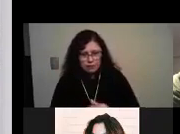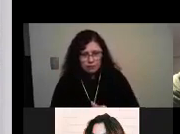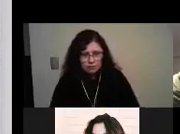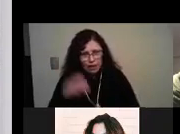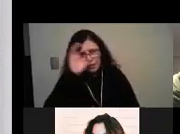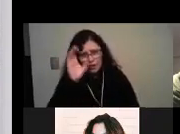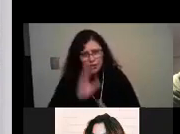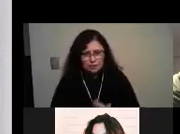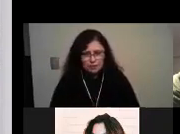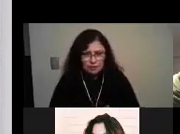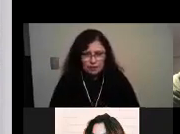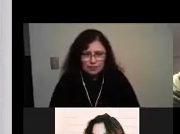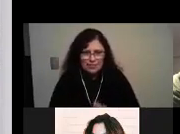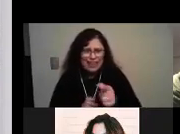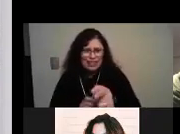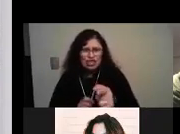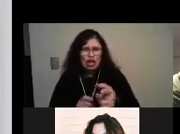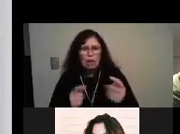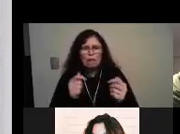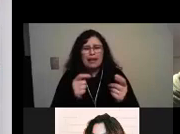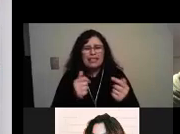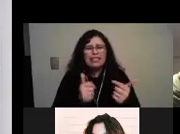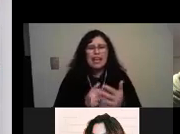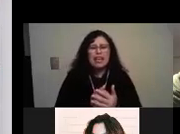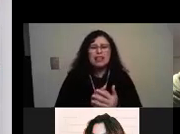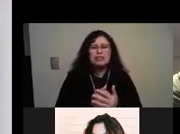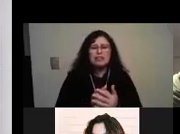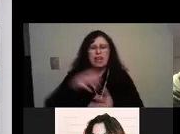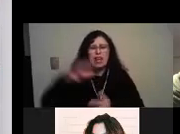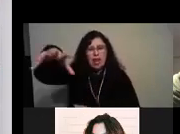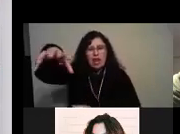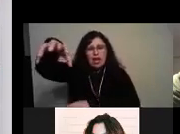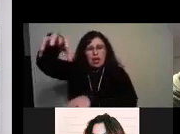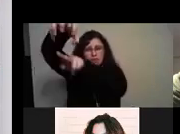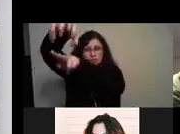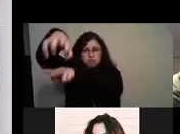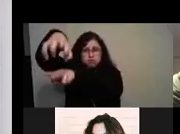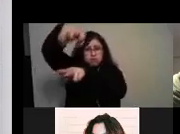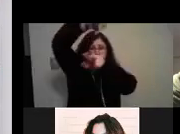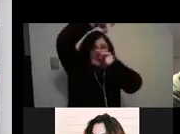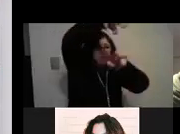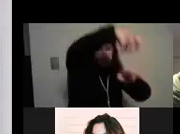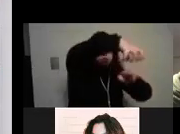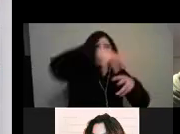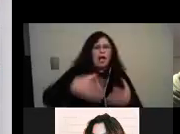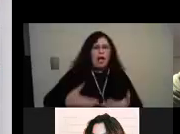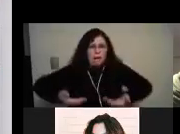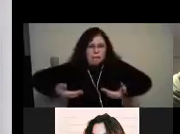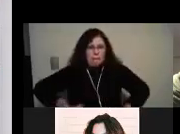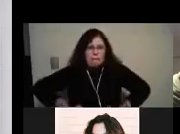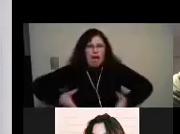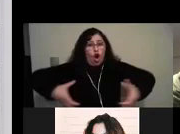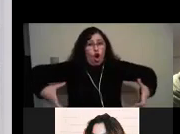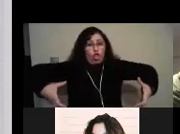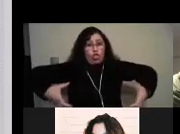Un Tecle, ya que es una grúa hidráulica, especialmente para trasladar personas que tienen peso importante, ya, y que en general